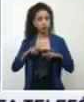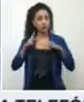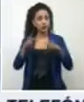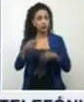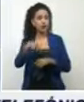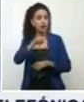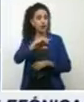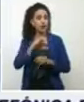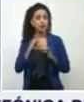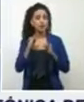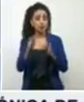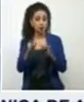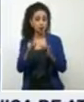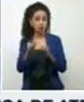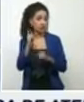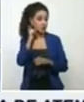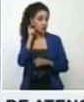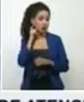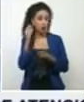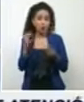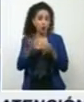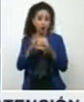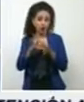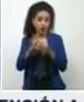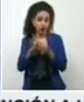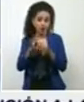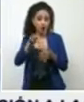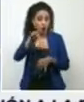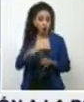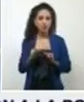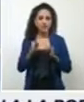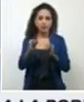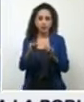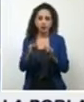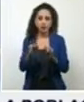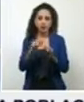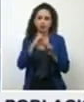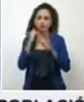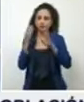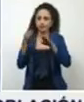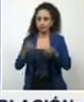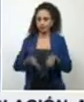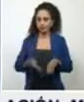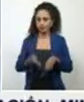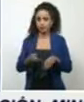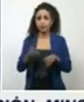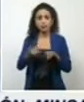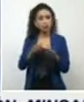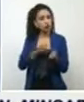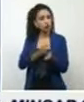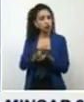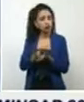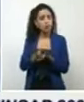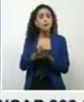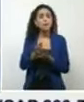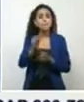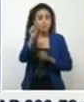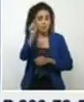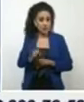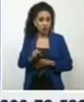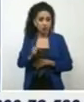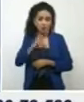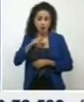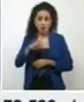como crítica y hoy la informamos como fallecida. No obstante, al estar negativo en el PCR